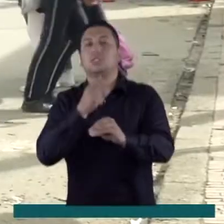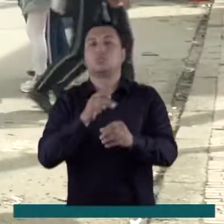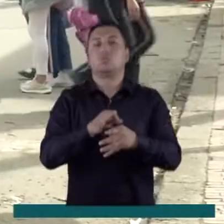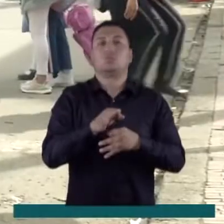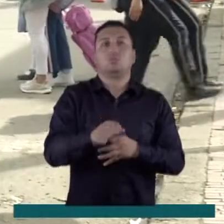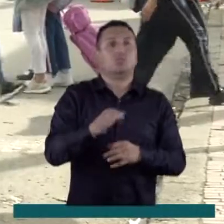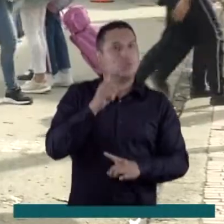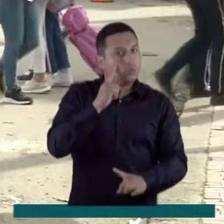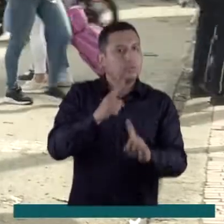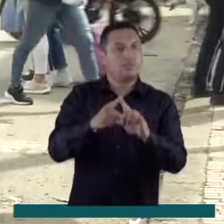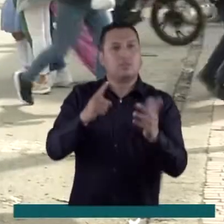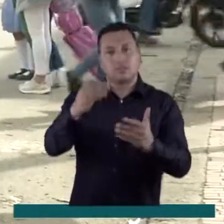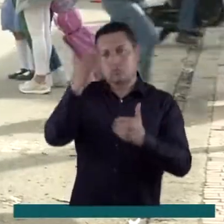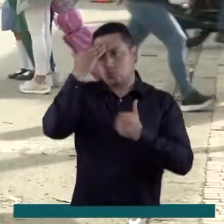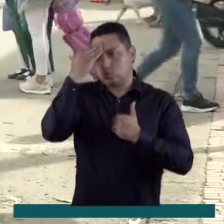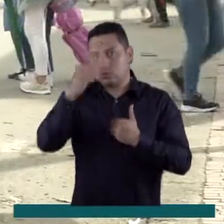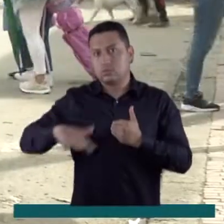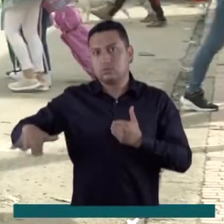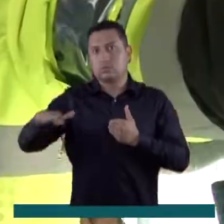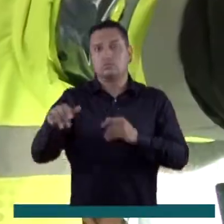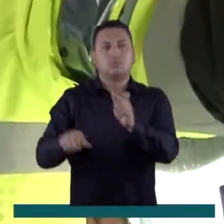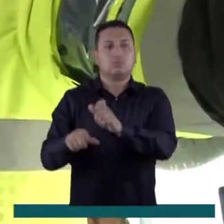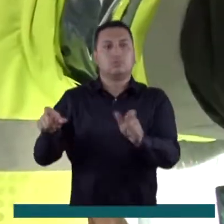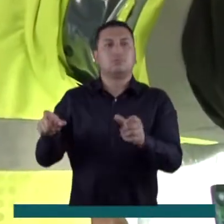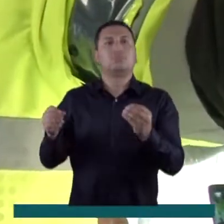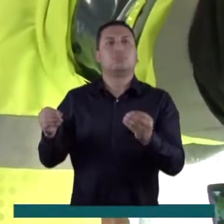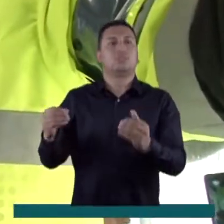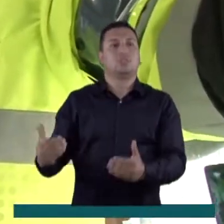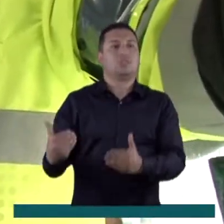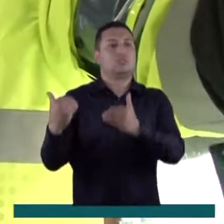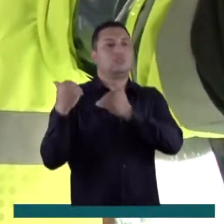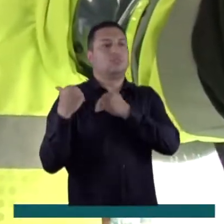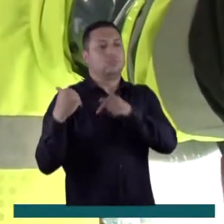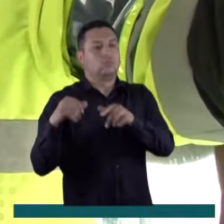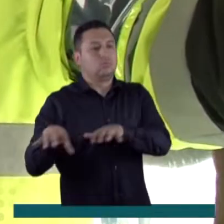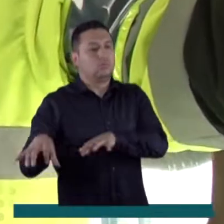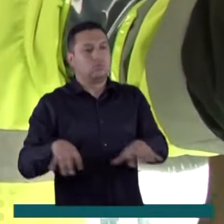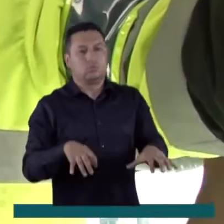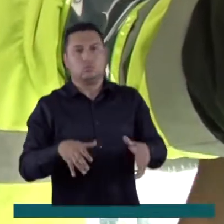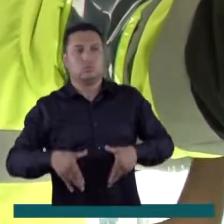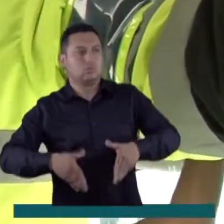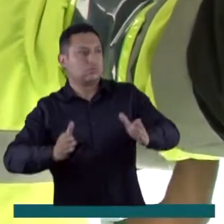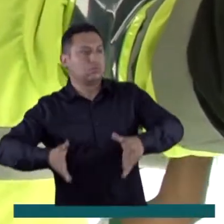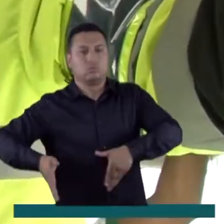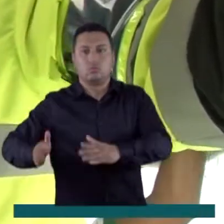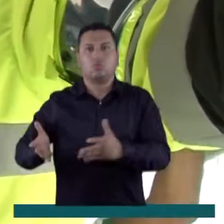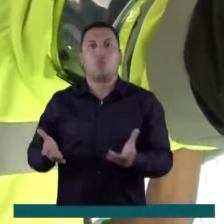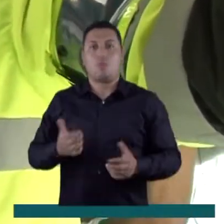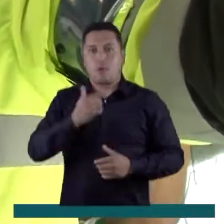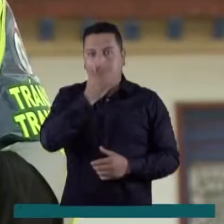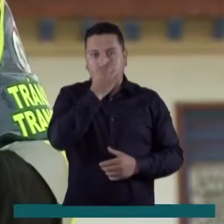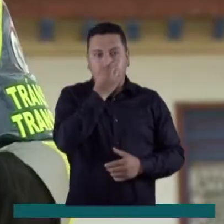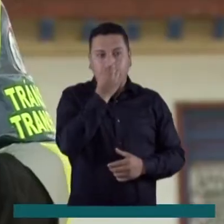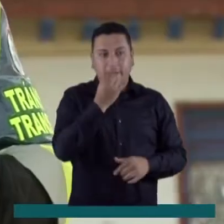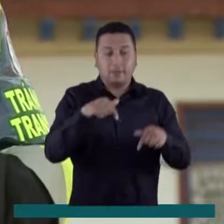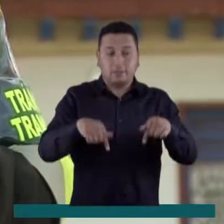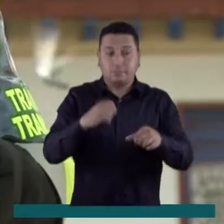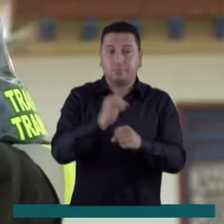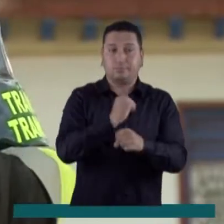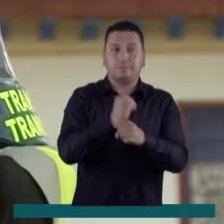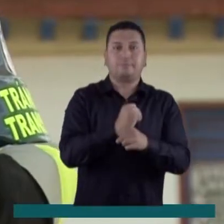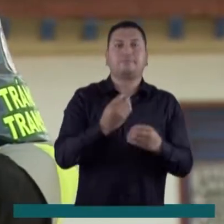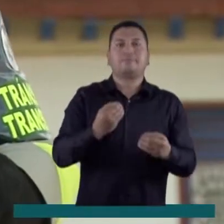Transporte y Movilidad, busca concientizar a los peatones sobre la importancia de responsabilizarse de su comportamiento en vías. Estamos trabajando